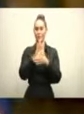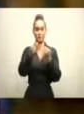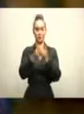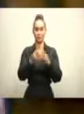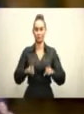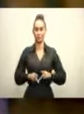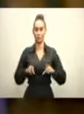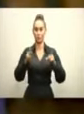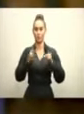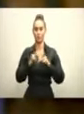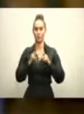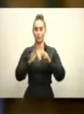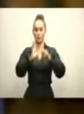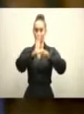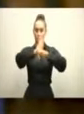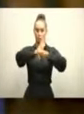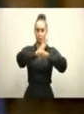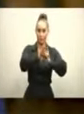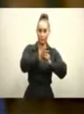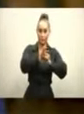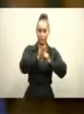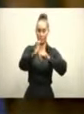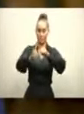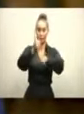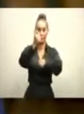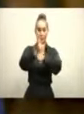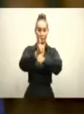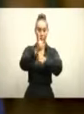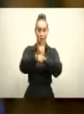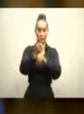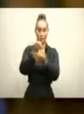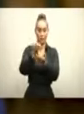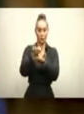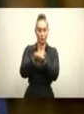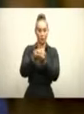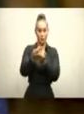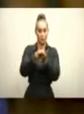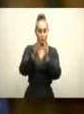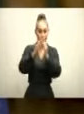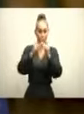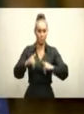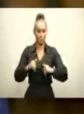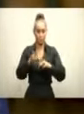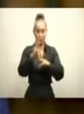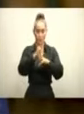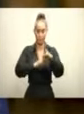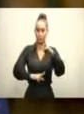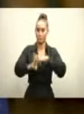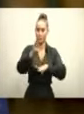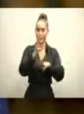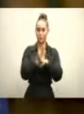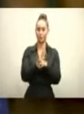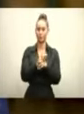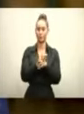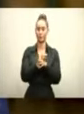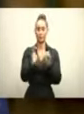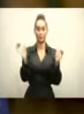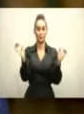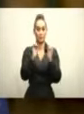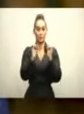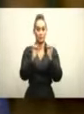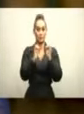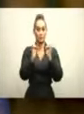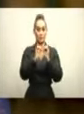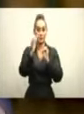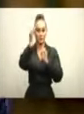La pandemia del coronavirus ha marcado el panorama económico mundial. Nadie estaba preparado para el impacto destructivo a gran